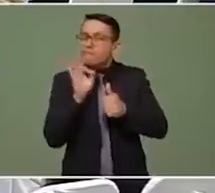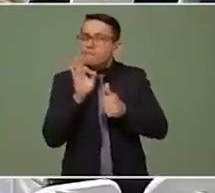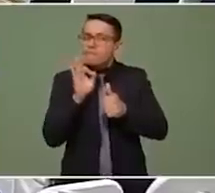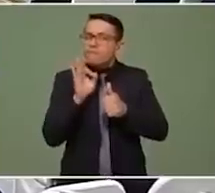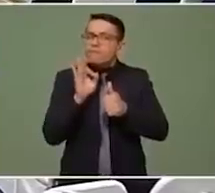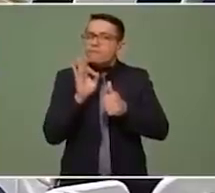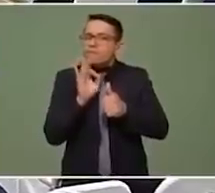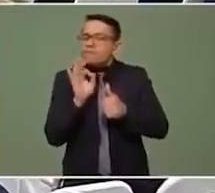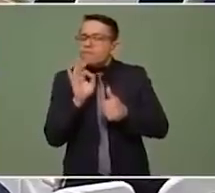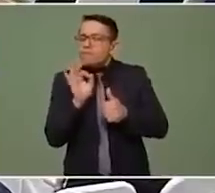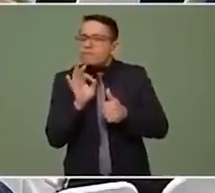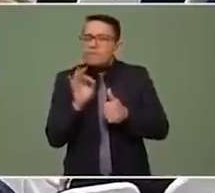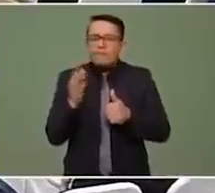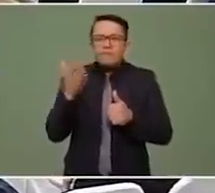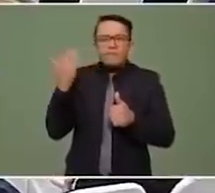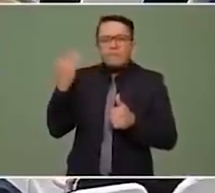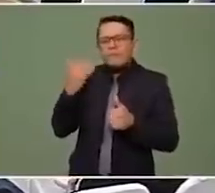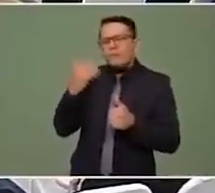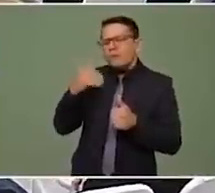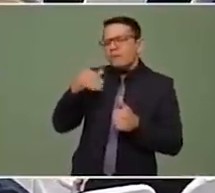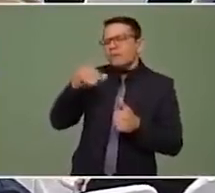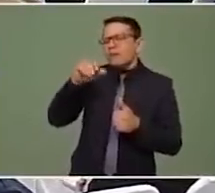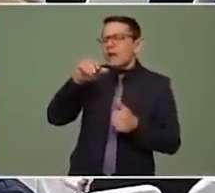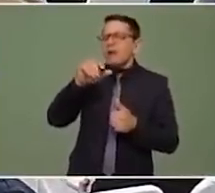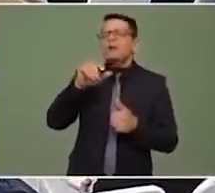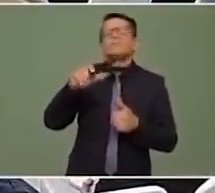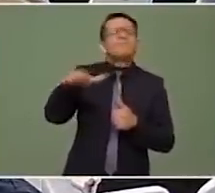se aplicó en la laguna